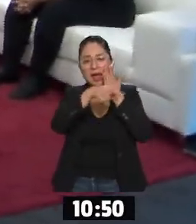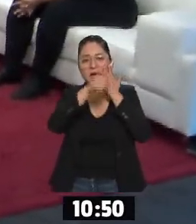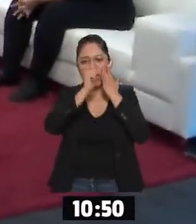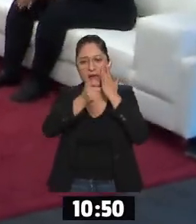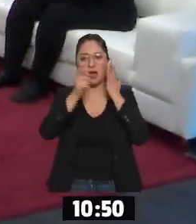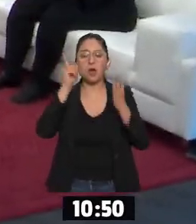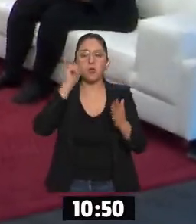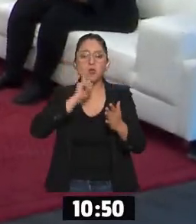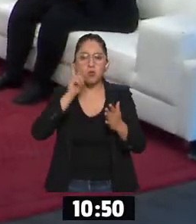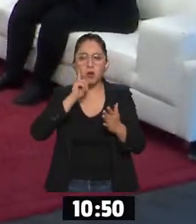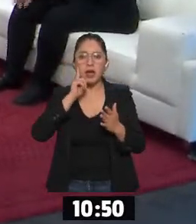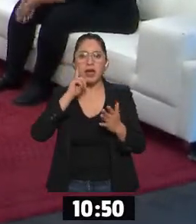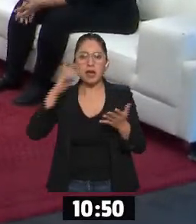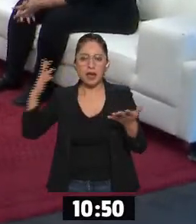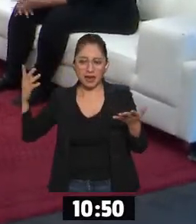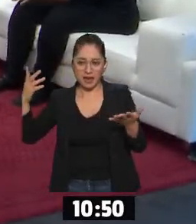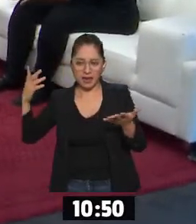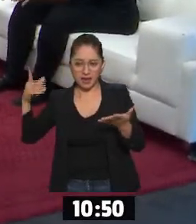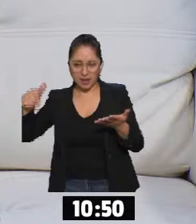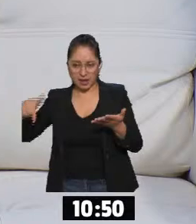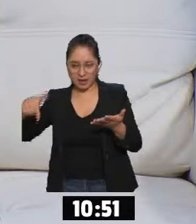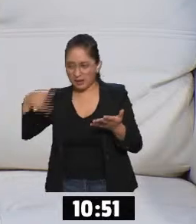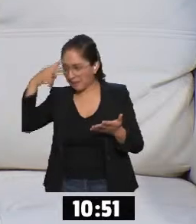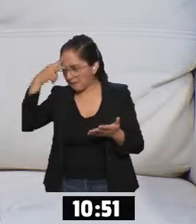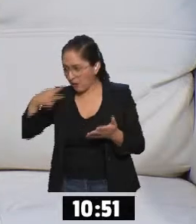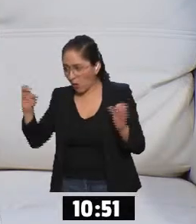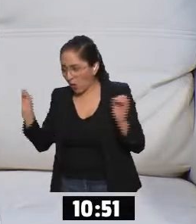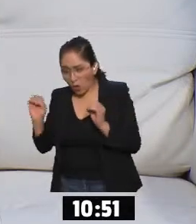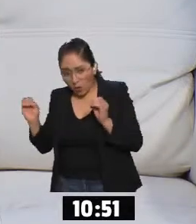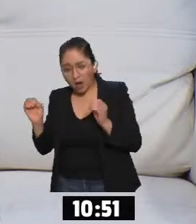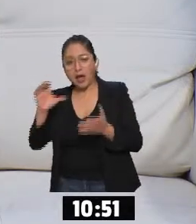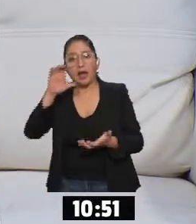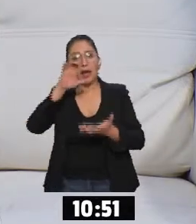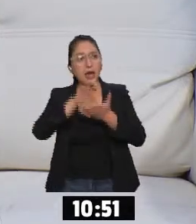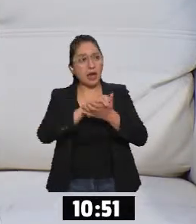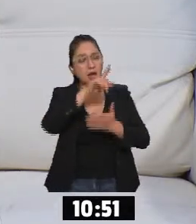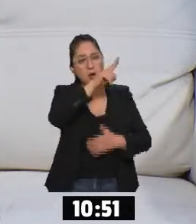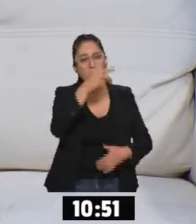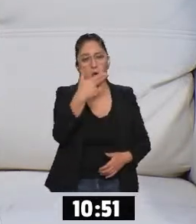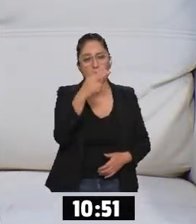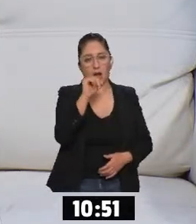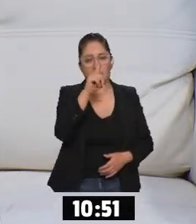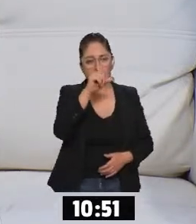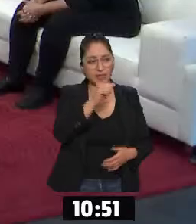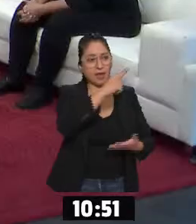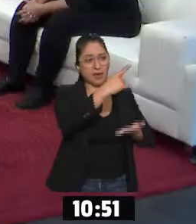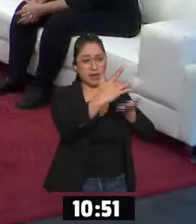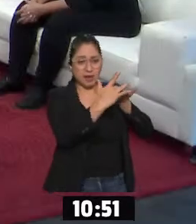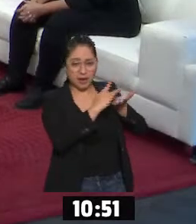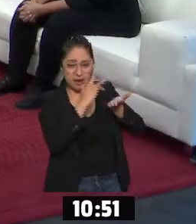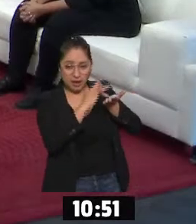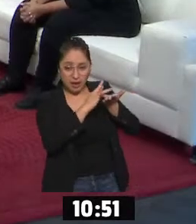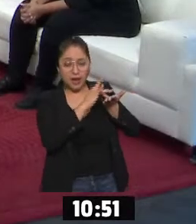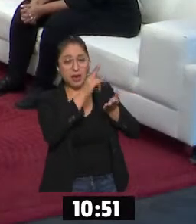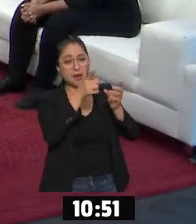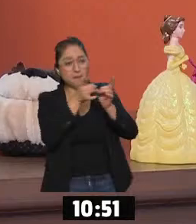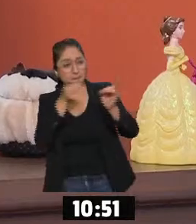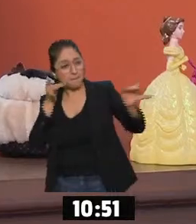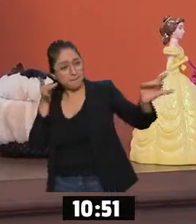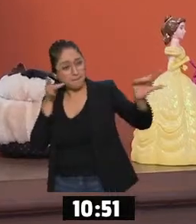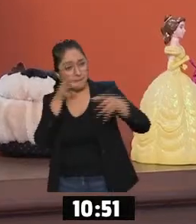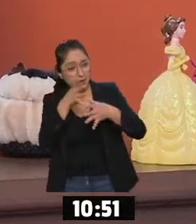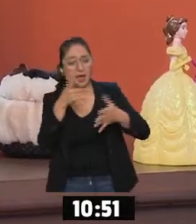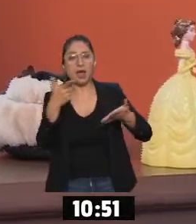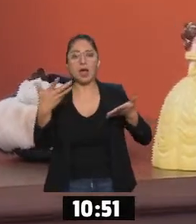holandés y bueno, aquí no tuvo el apoyo, se casó y allá le dieron el apoyo plata. y ganó plata. ¿Qué tal? Fuga